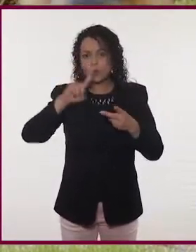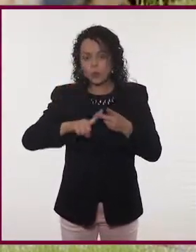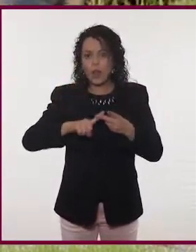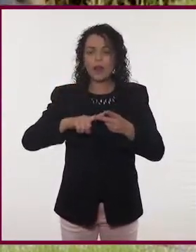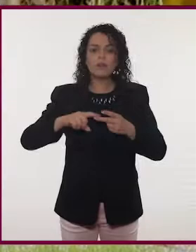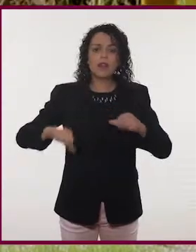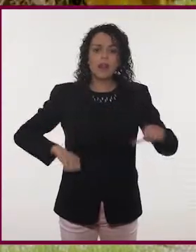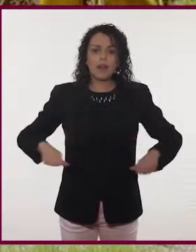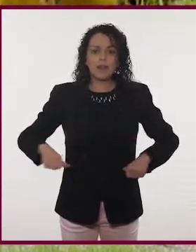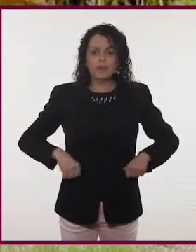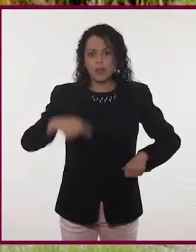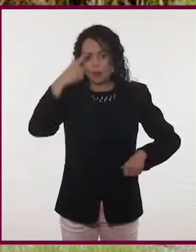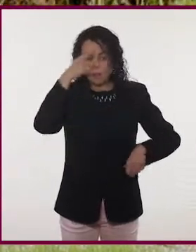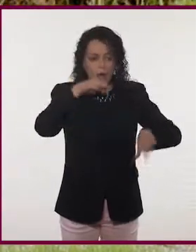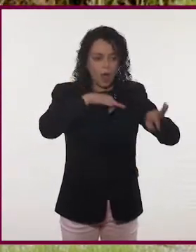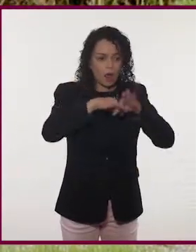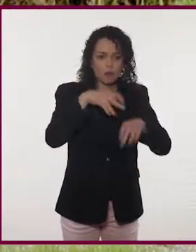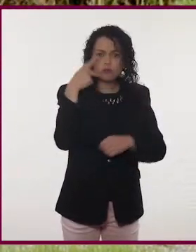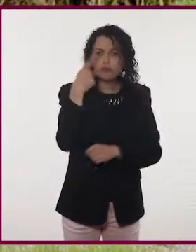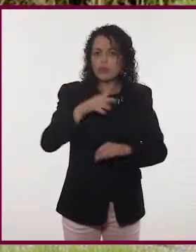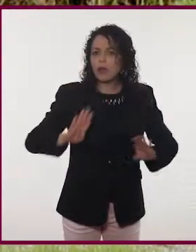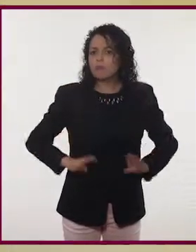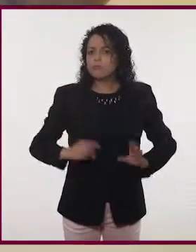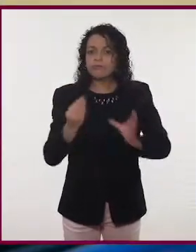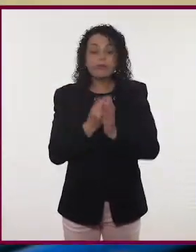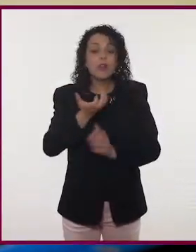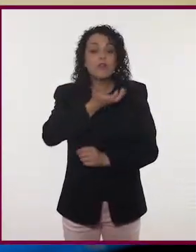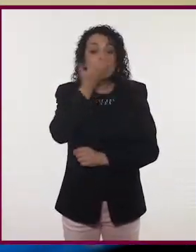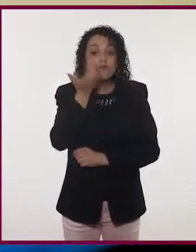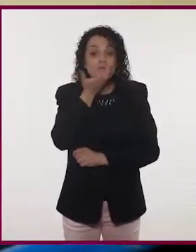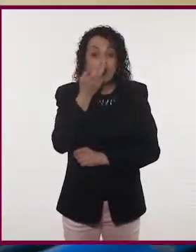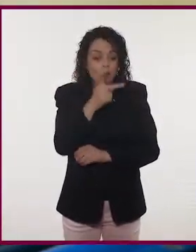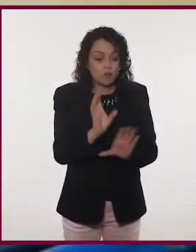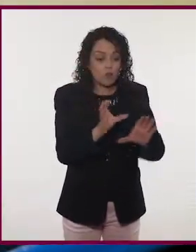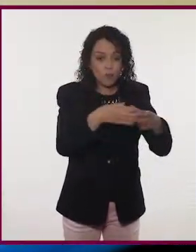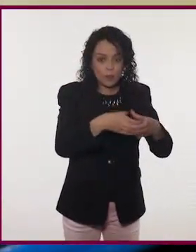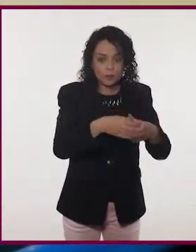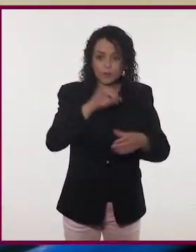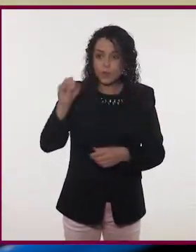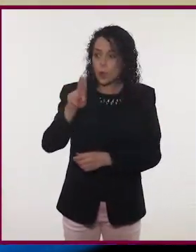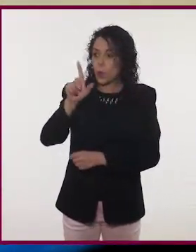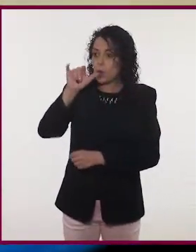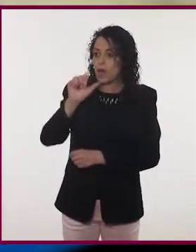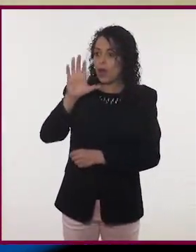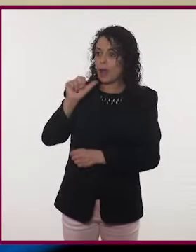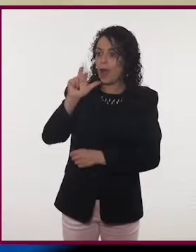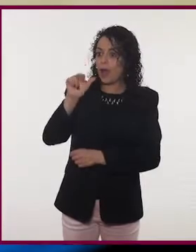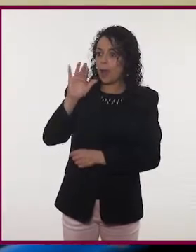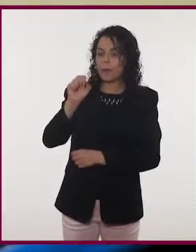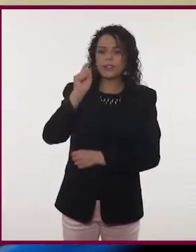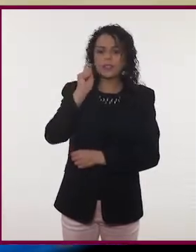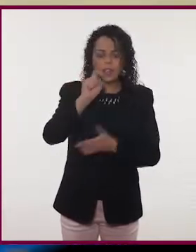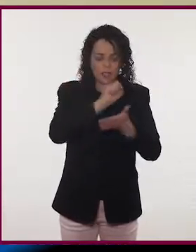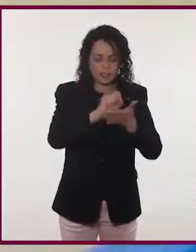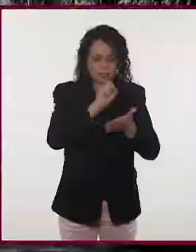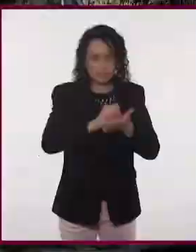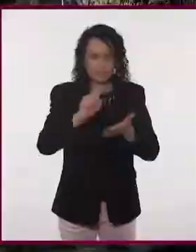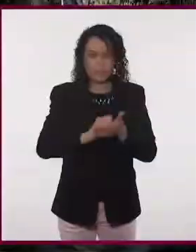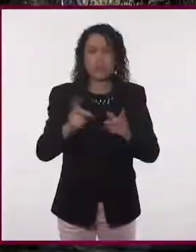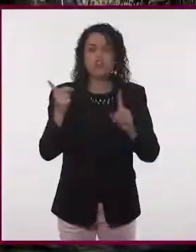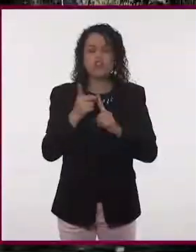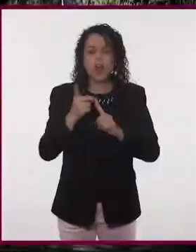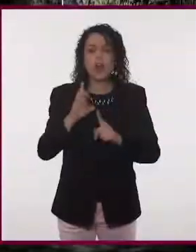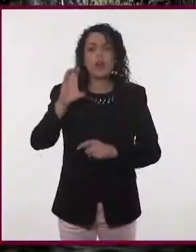actividades productivas cotidianas. Según Julia Carabias, en un artículo publicado en la página de Conavio,